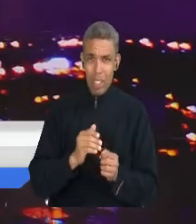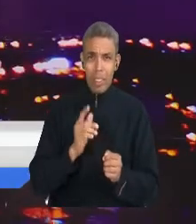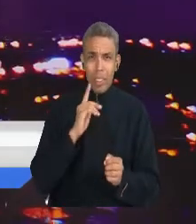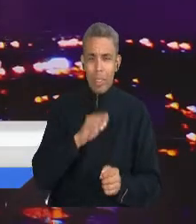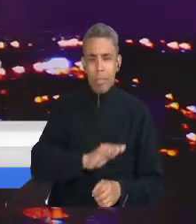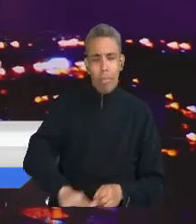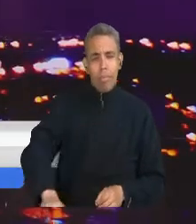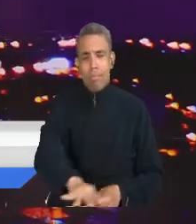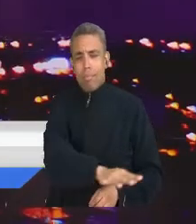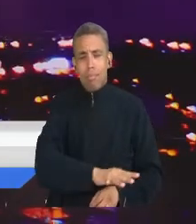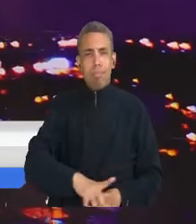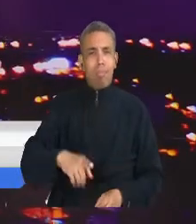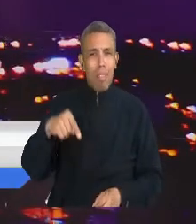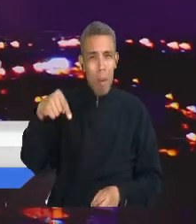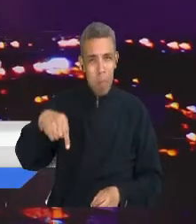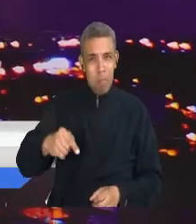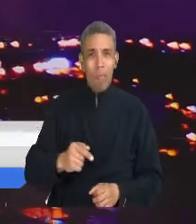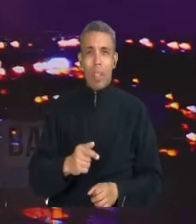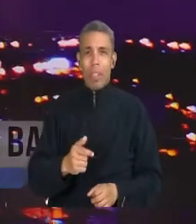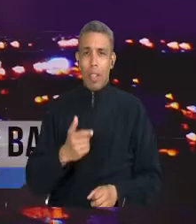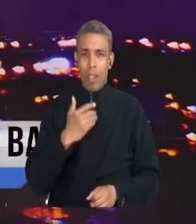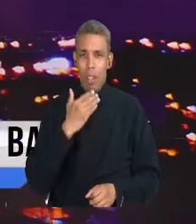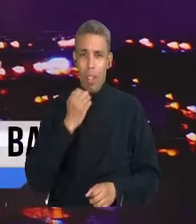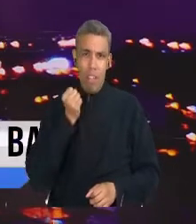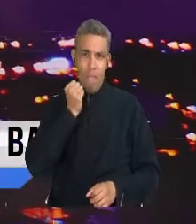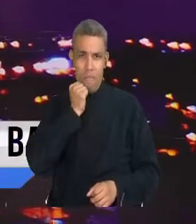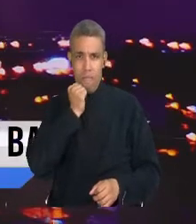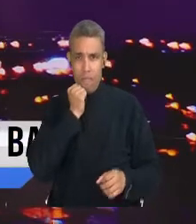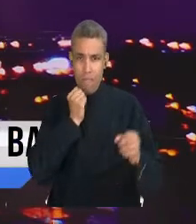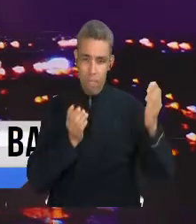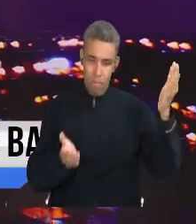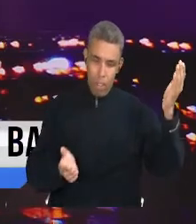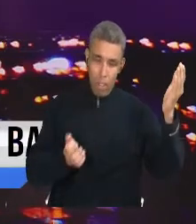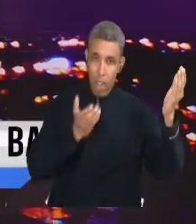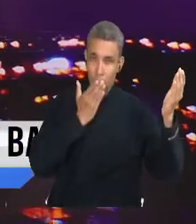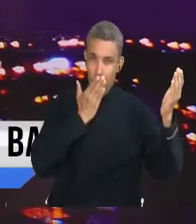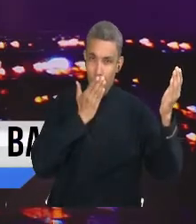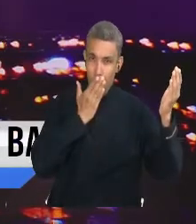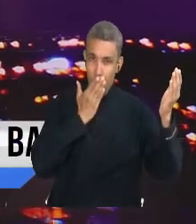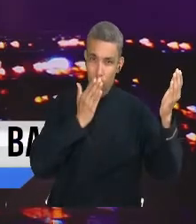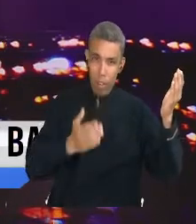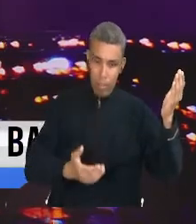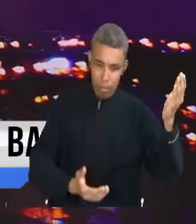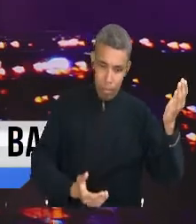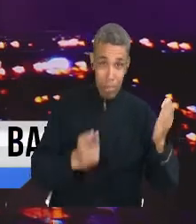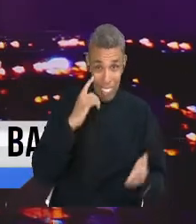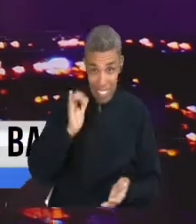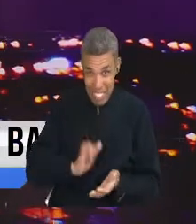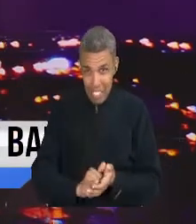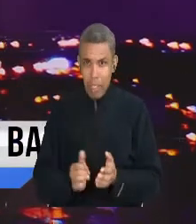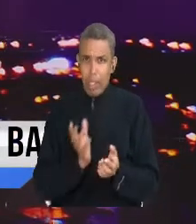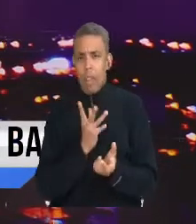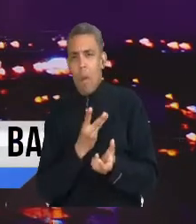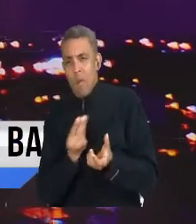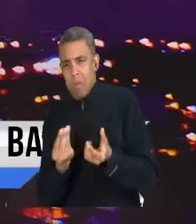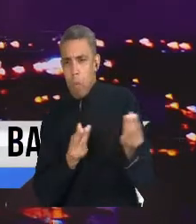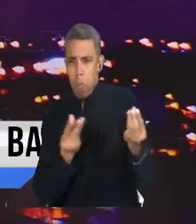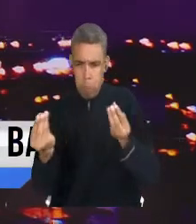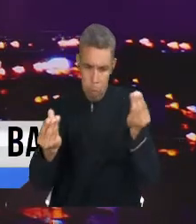tercera ronda eliminatoria, la presentación allí en la tarima principal. Y el día 29, pues la gran